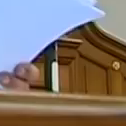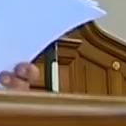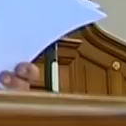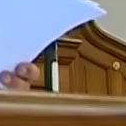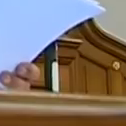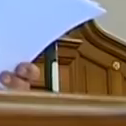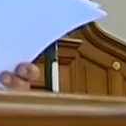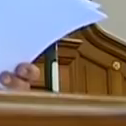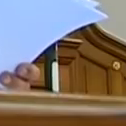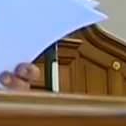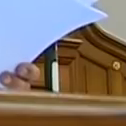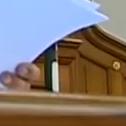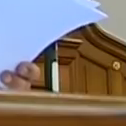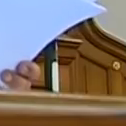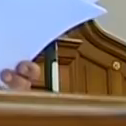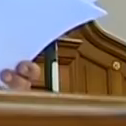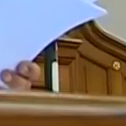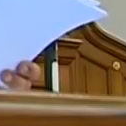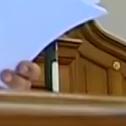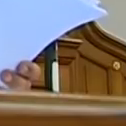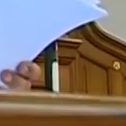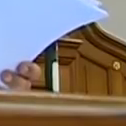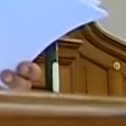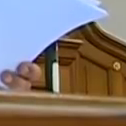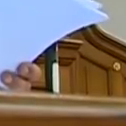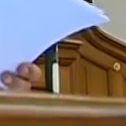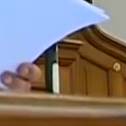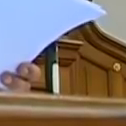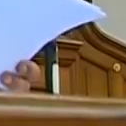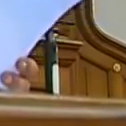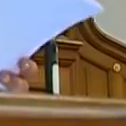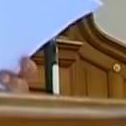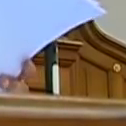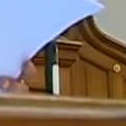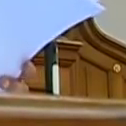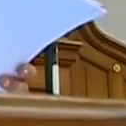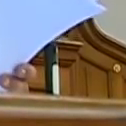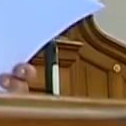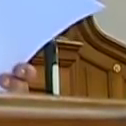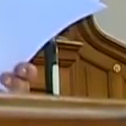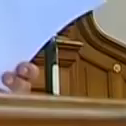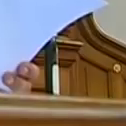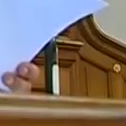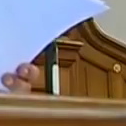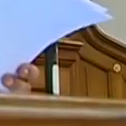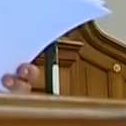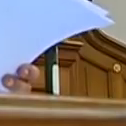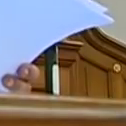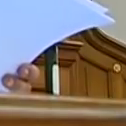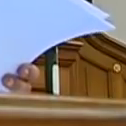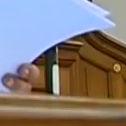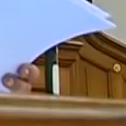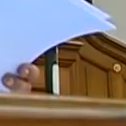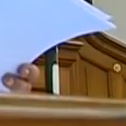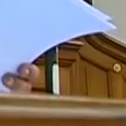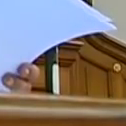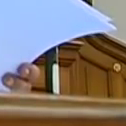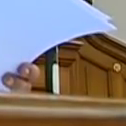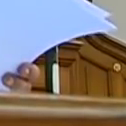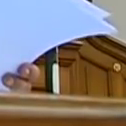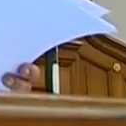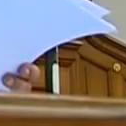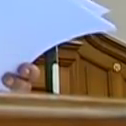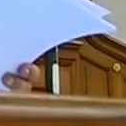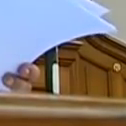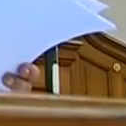Pérez, así como de los y las constituyentes que se indican en la lista anexa. A continuación, el primer vicepresidente ordenó a la Secretaría